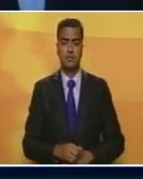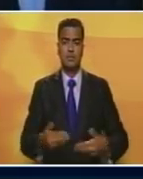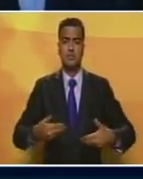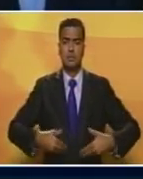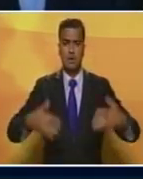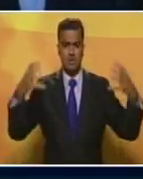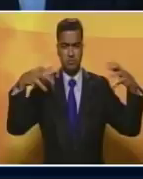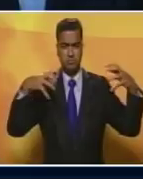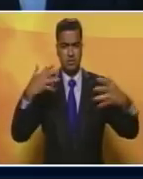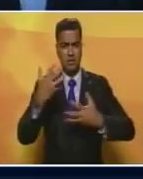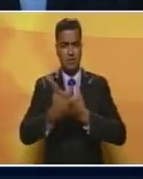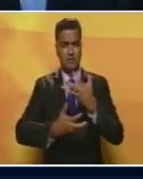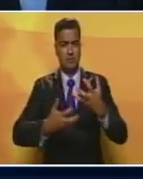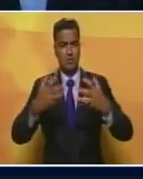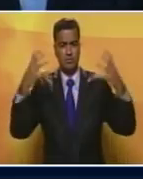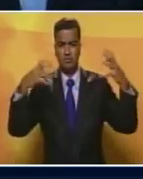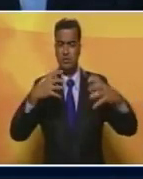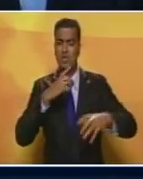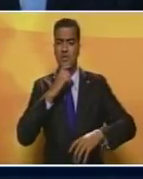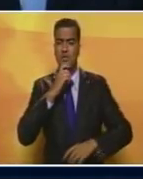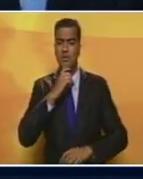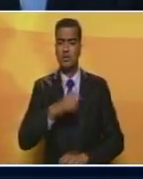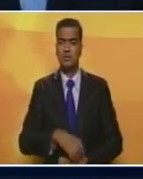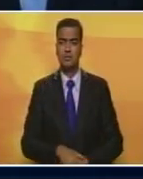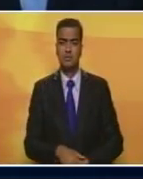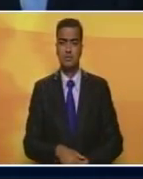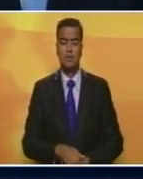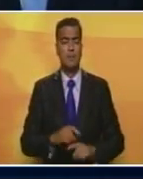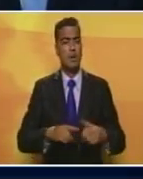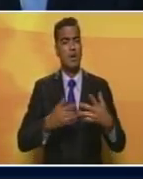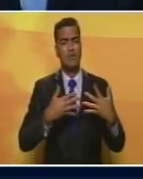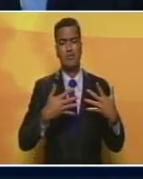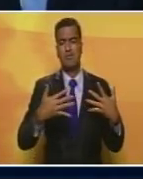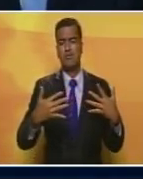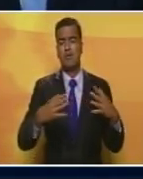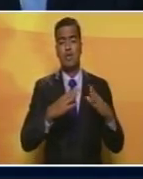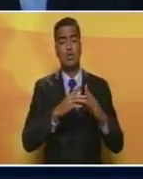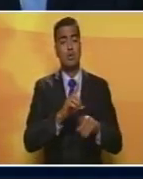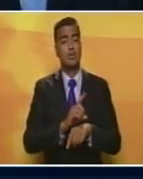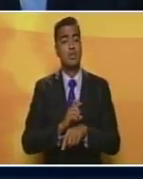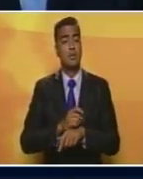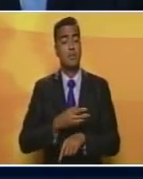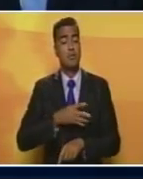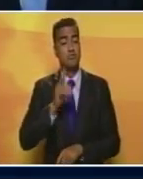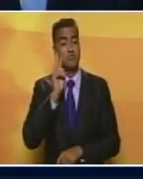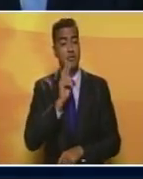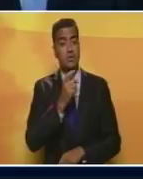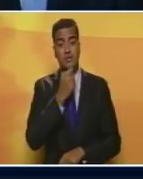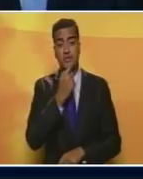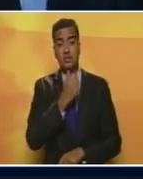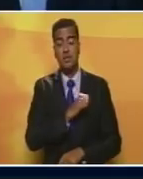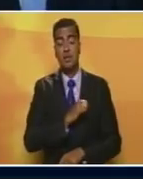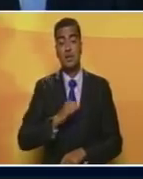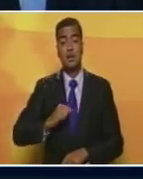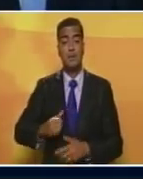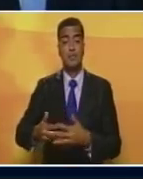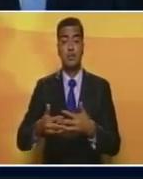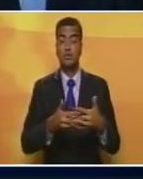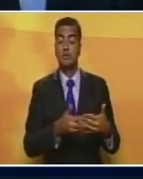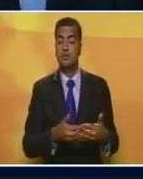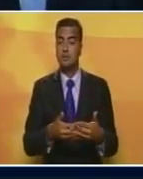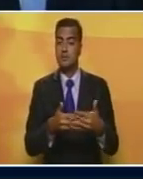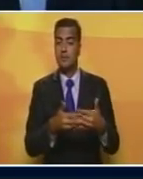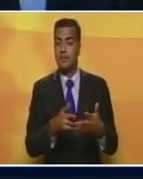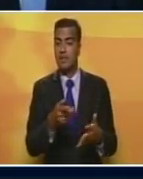desafíos como los que teníamos y otros que ni siquiera hubiéramos imaginado. Hemos tenido victorias y